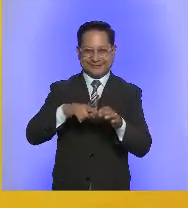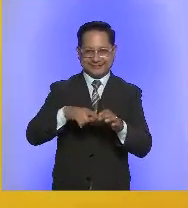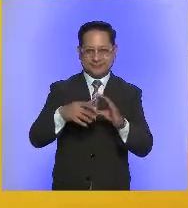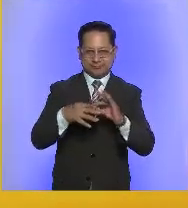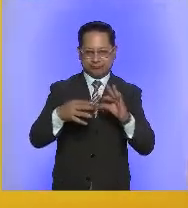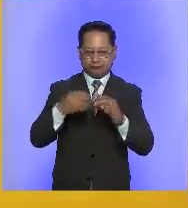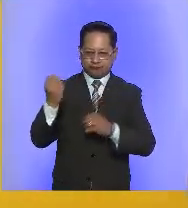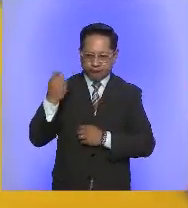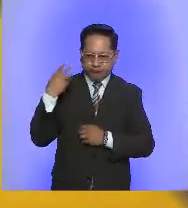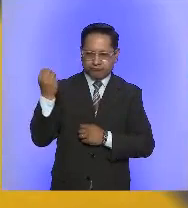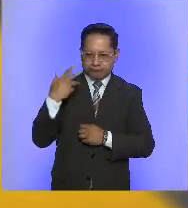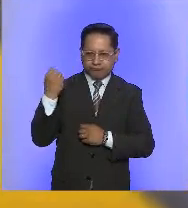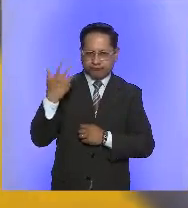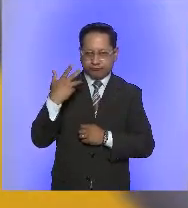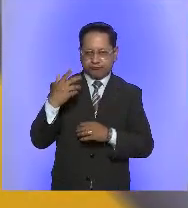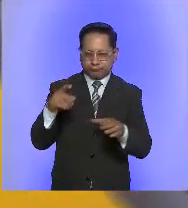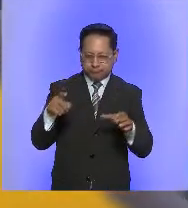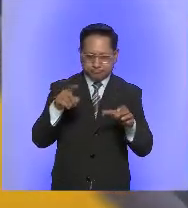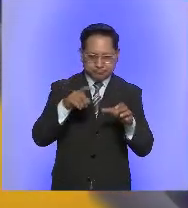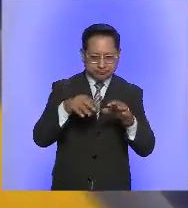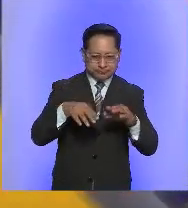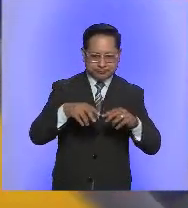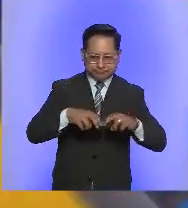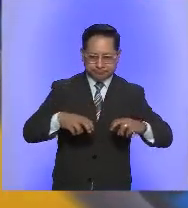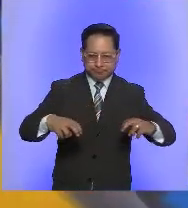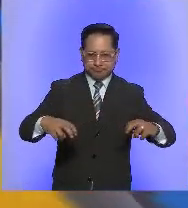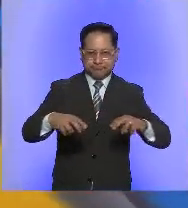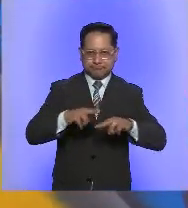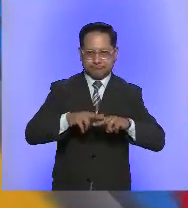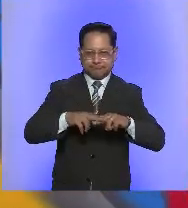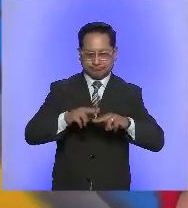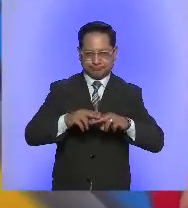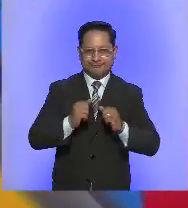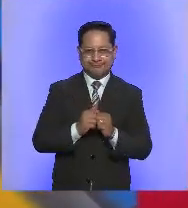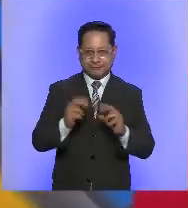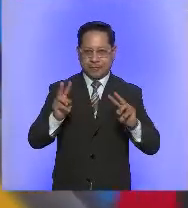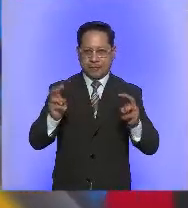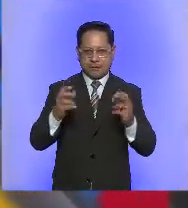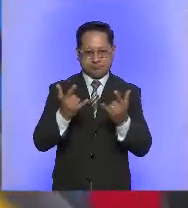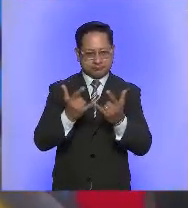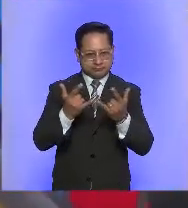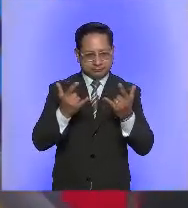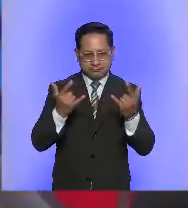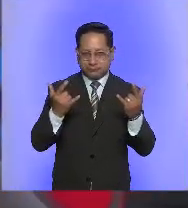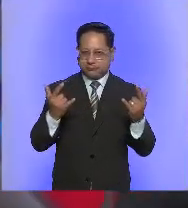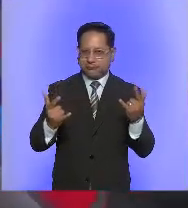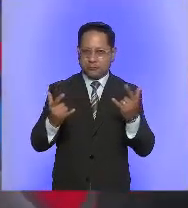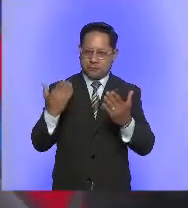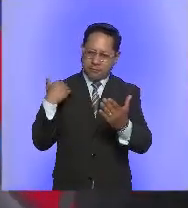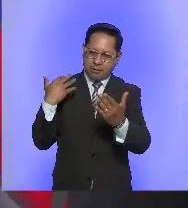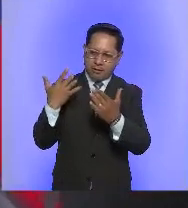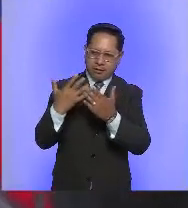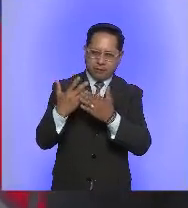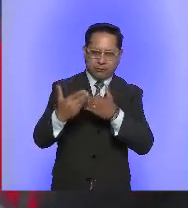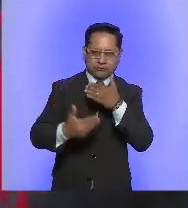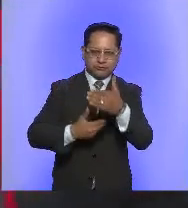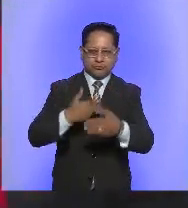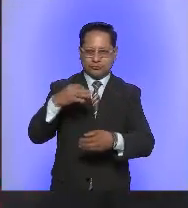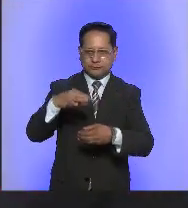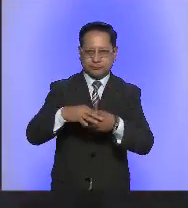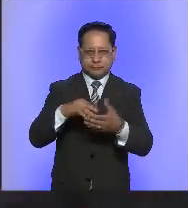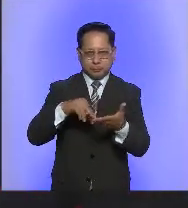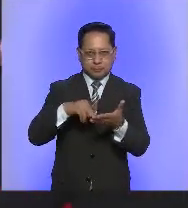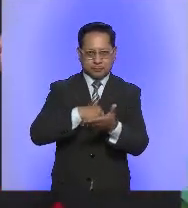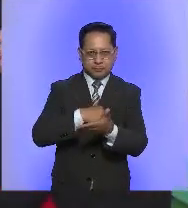por su participación en la mesa, experiencias que dejaron los procesos electorales pasados, firmados por el maestro Reyes Rodríguez